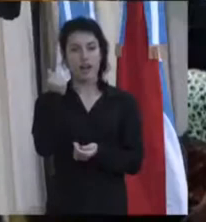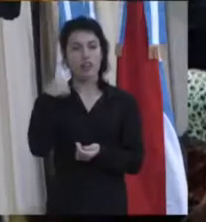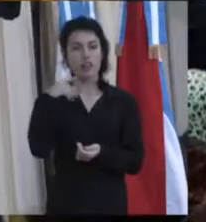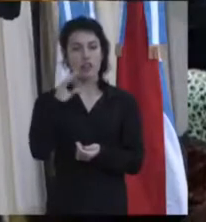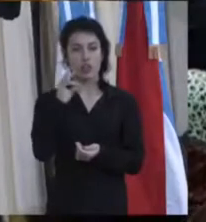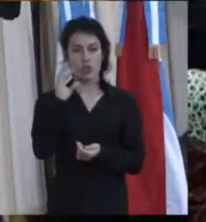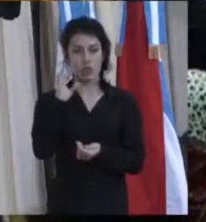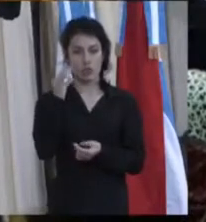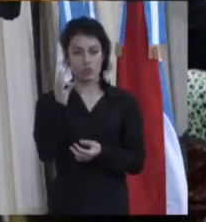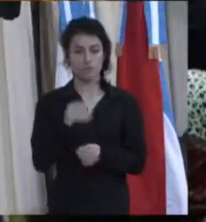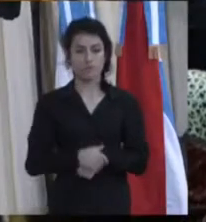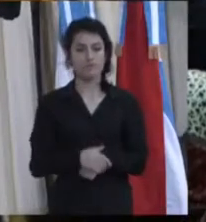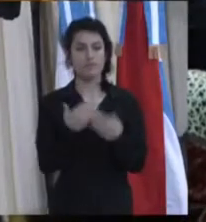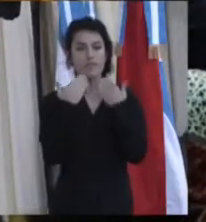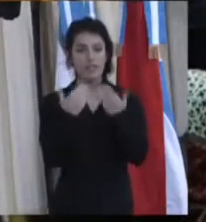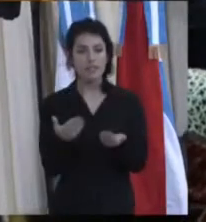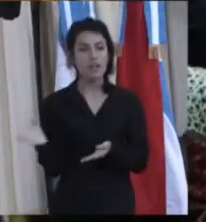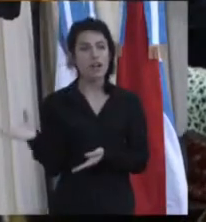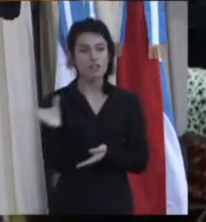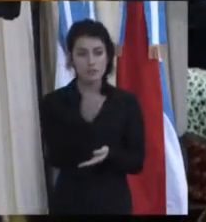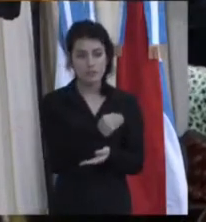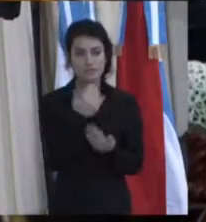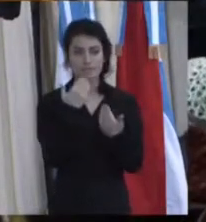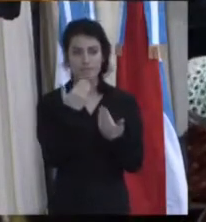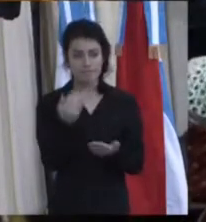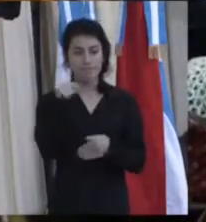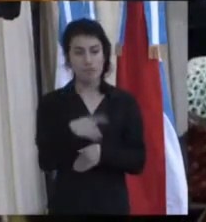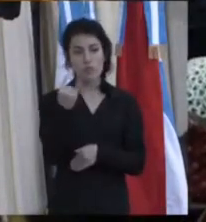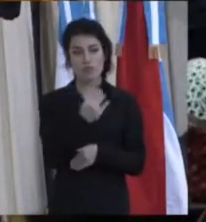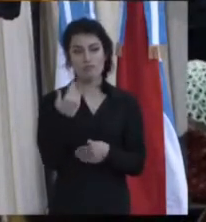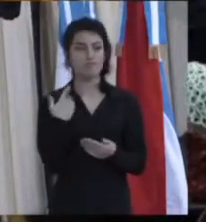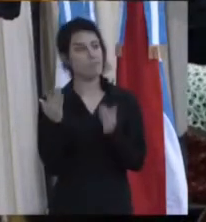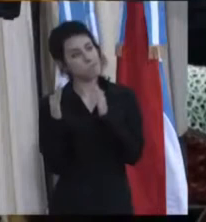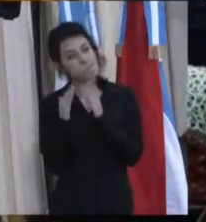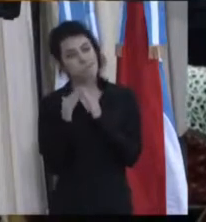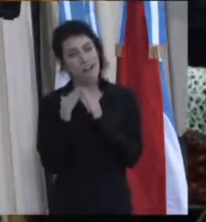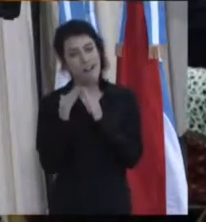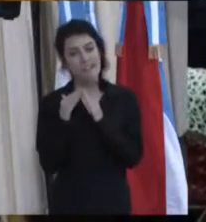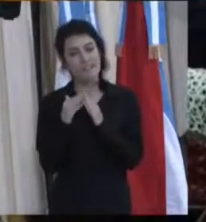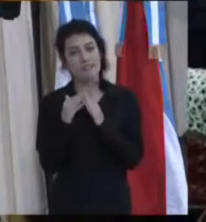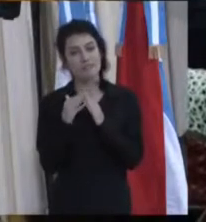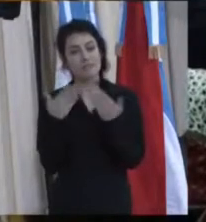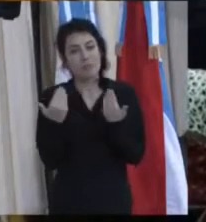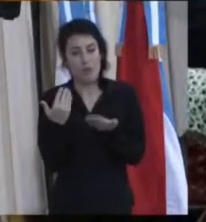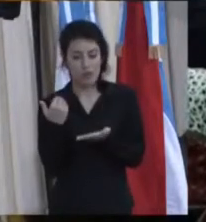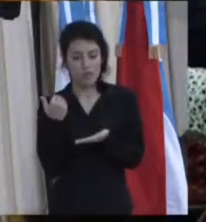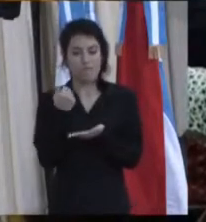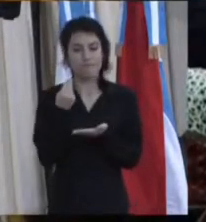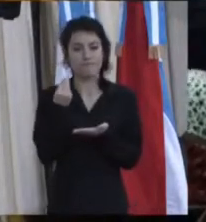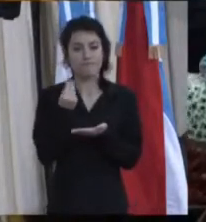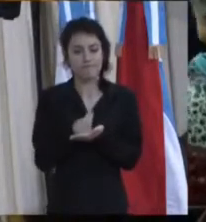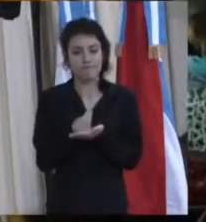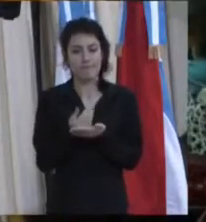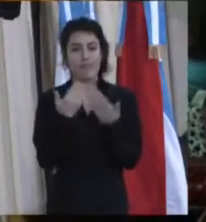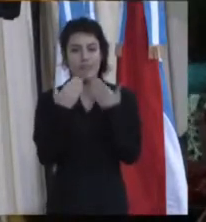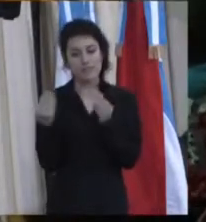Buenas noches a todos, gracias a todos los que de acá de la universidad, de la casa, que me han permitido estar en este lugar. Bueno, gracias a los